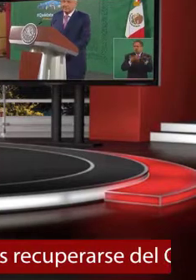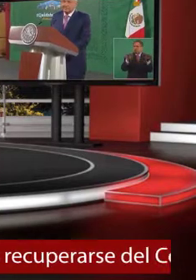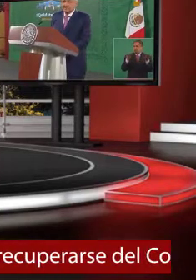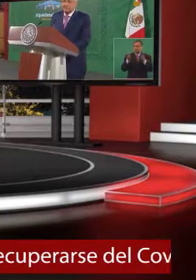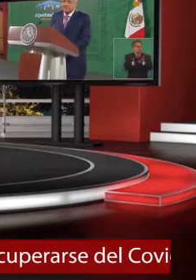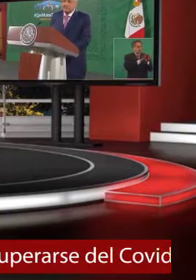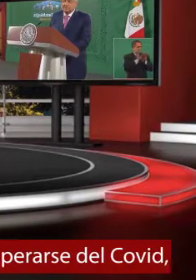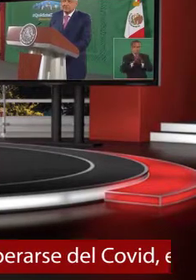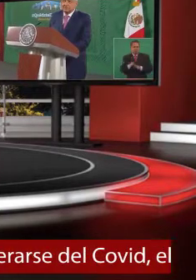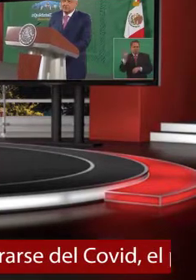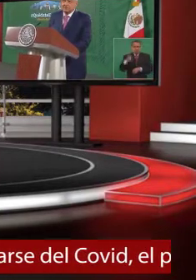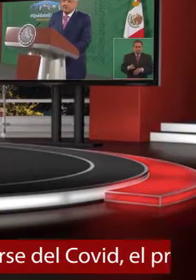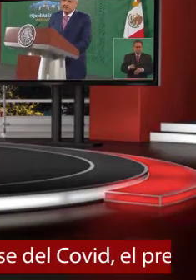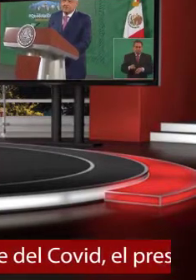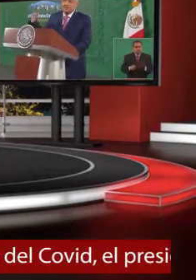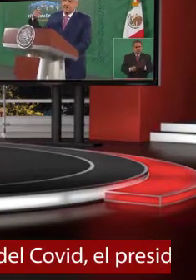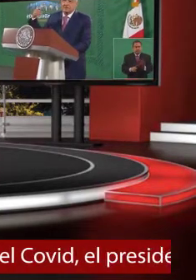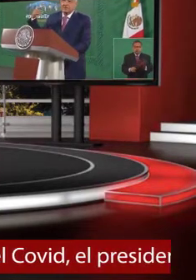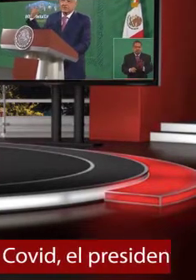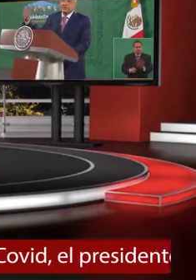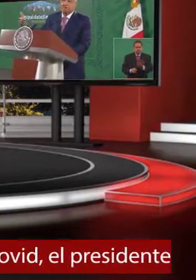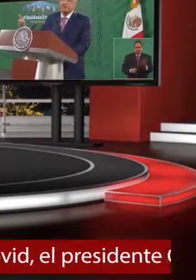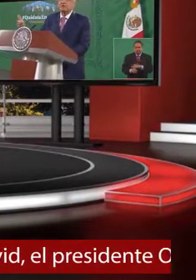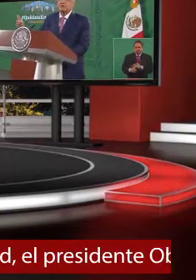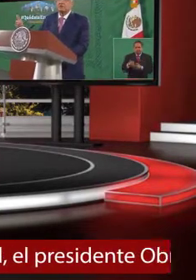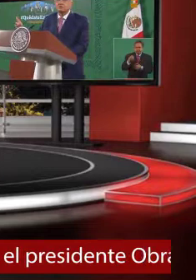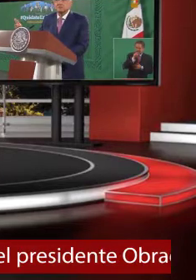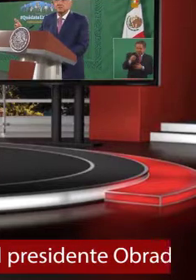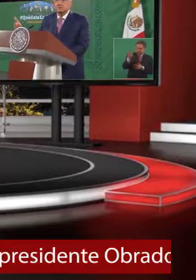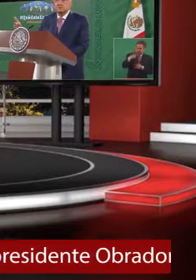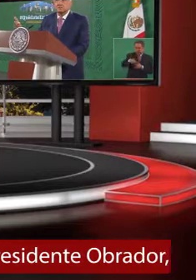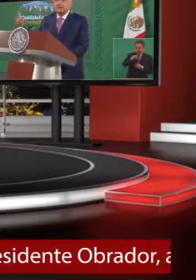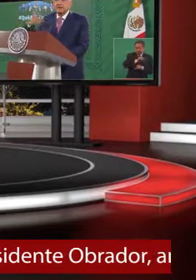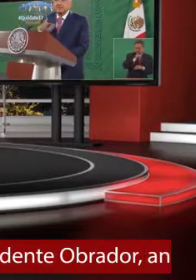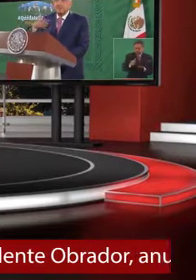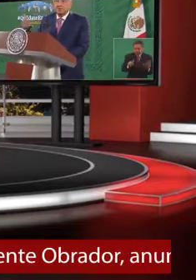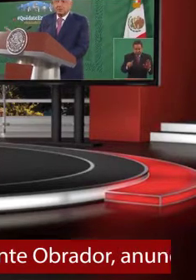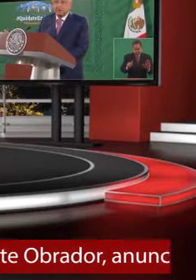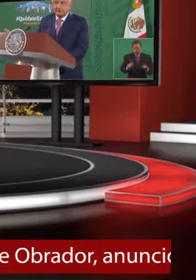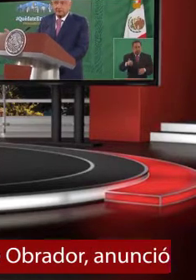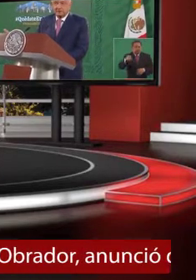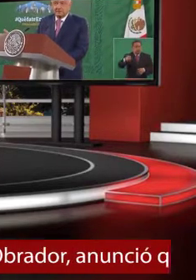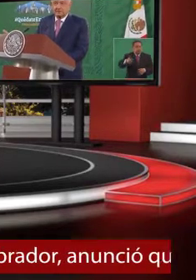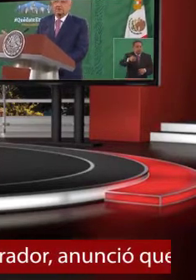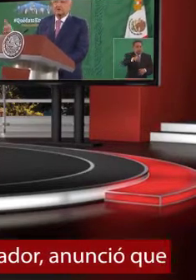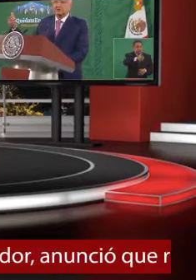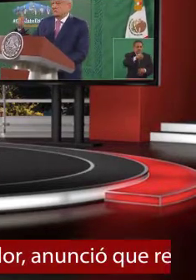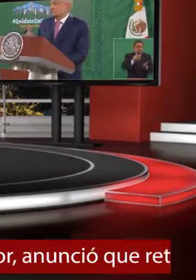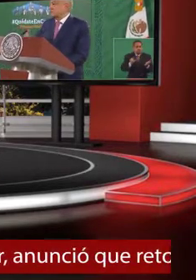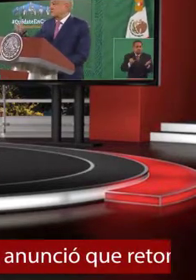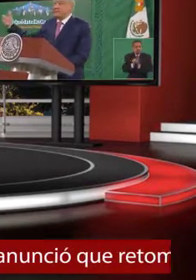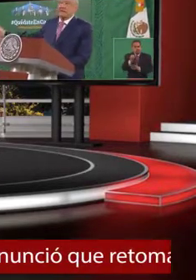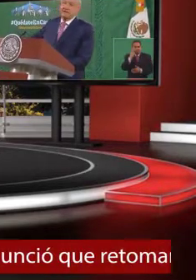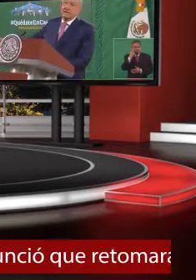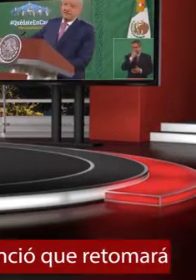y de plano hasta contra dijo el doctor hugo lópez gatell quien ha dicho que incluso las personas que sean vacunadas contra kobe 19